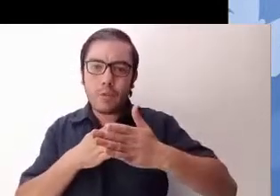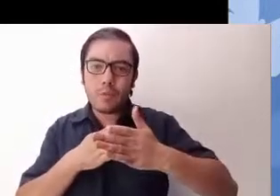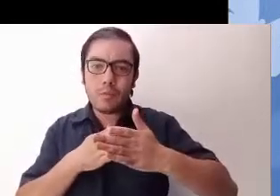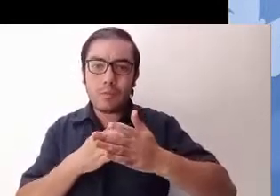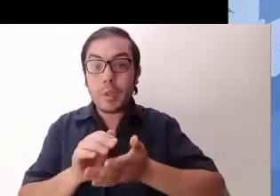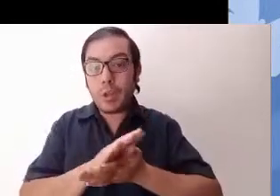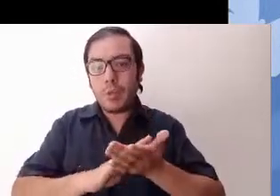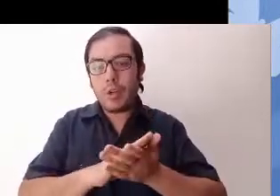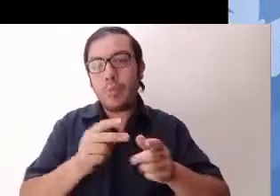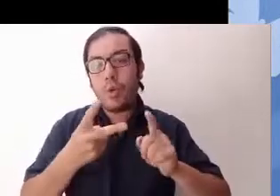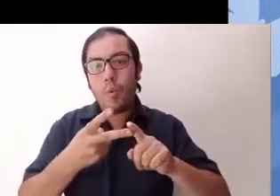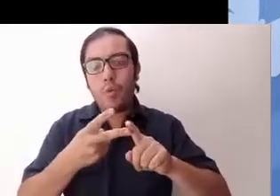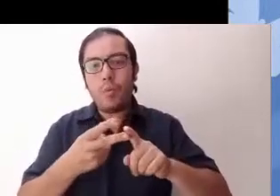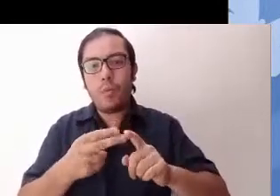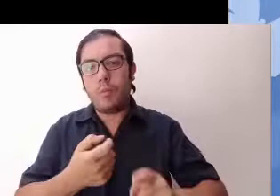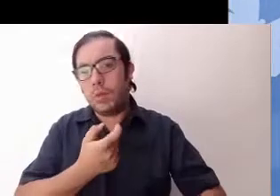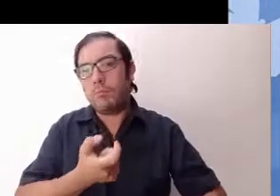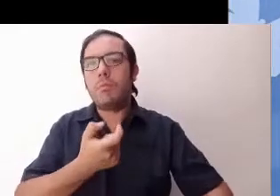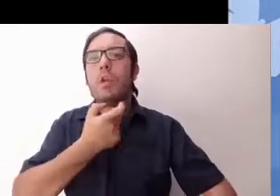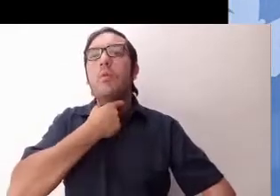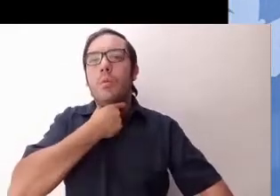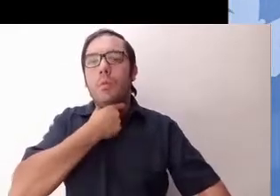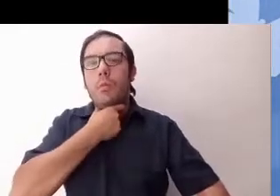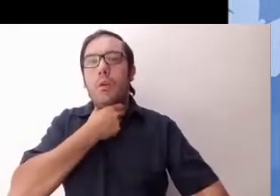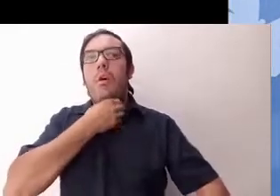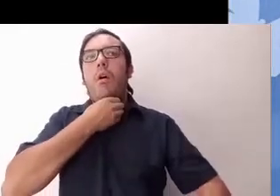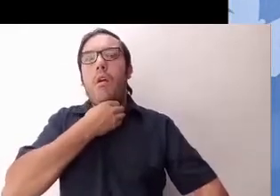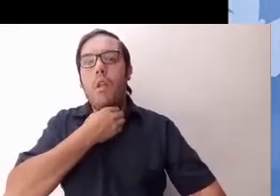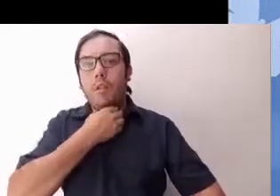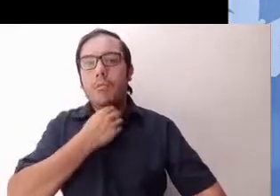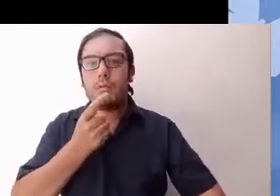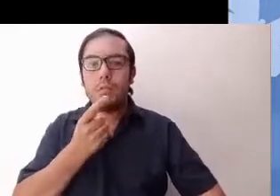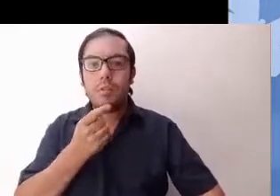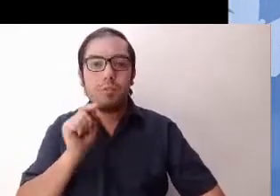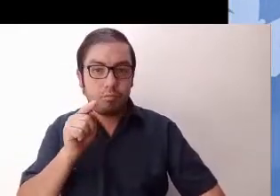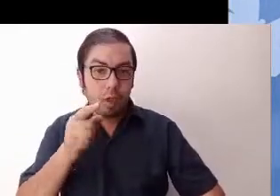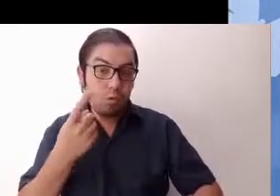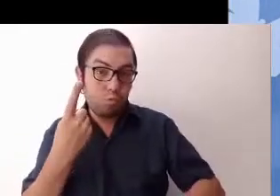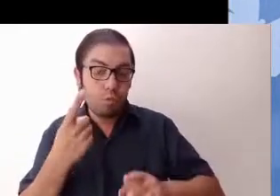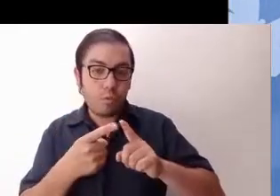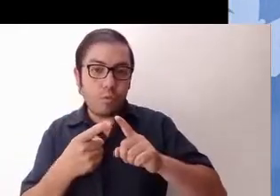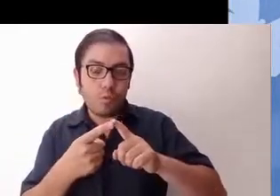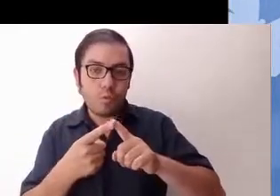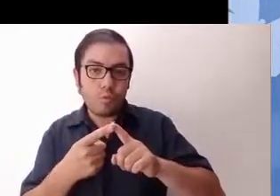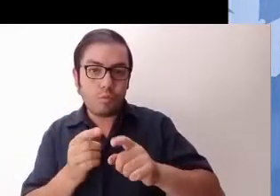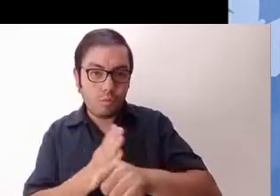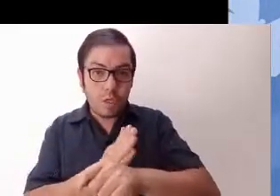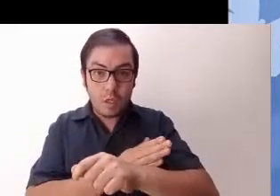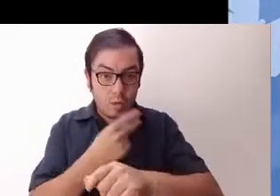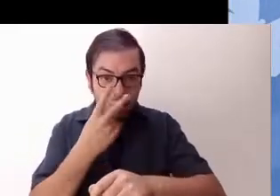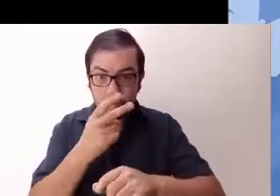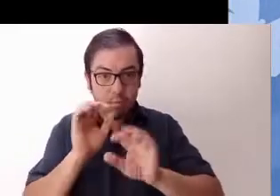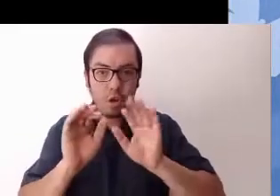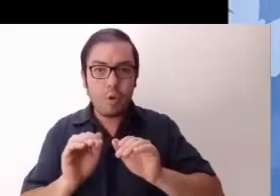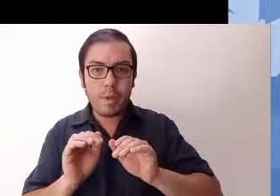revisamos el OVACE. Si yo tengo una obstrucción de la vía aérea